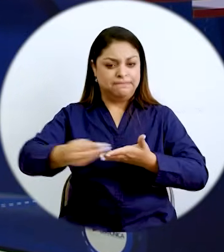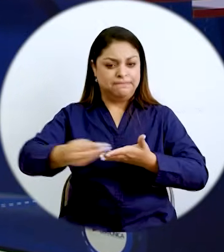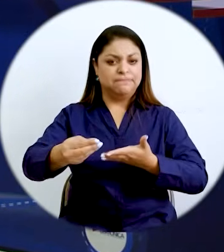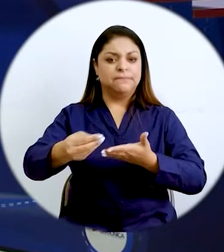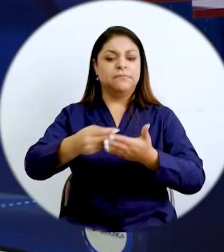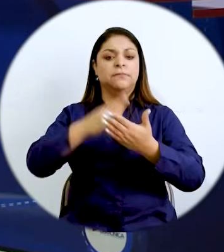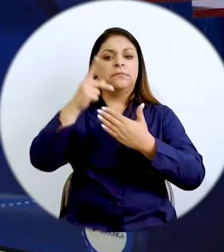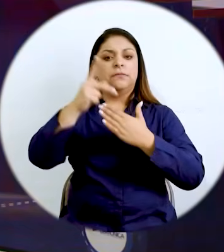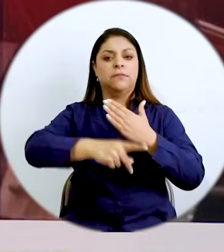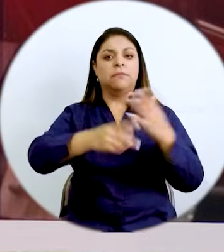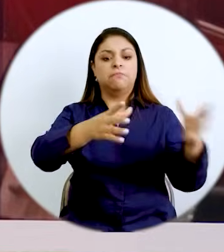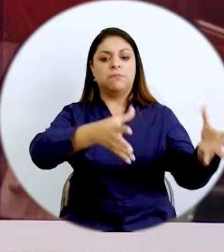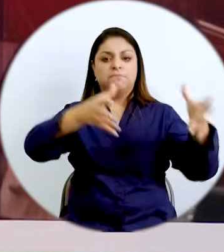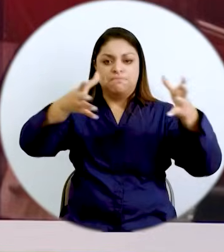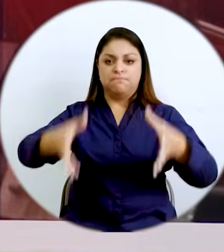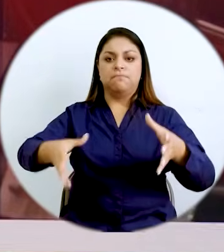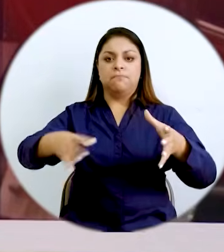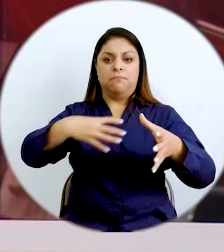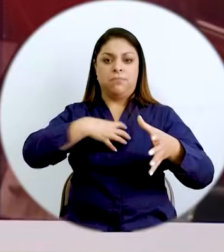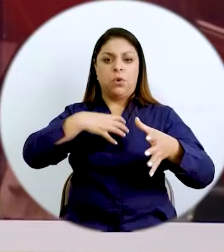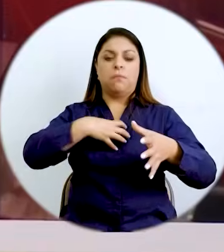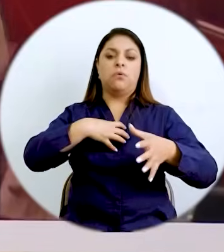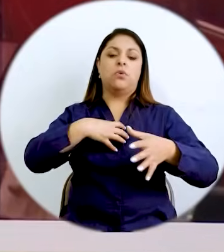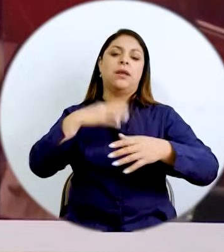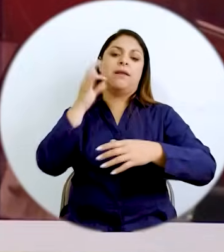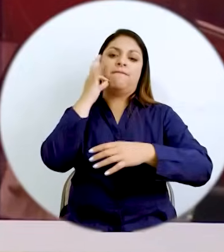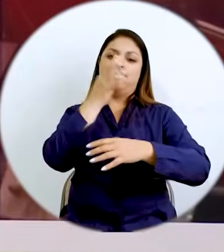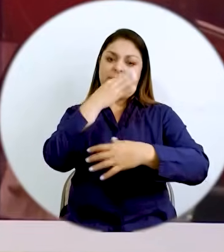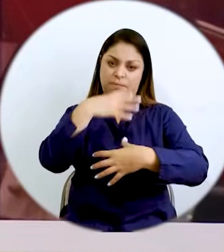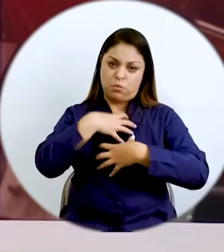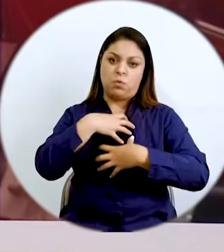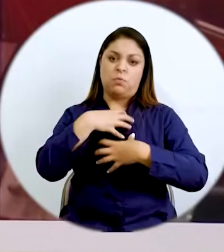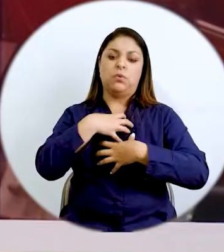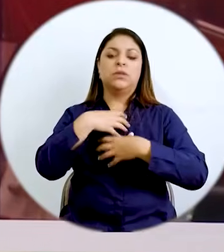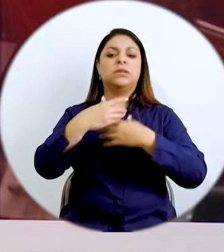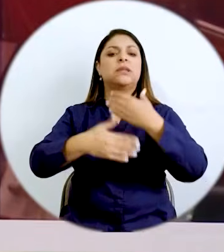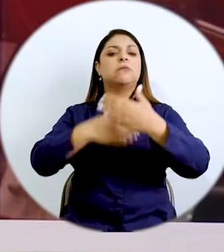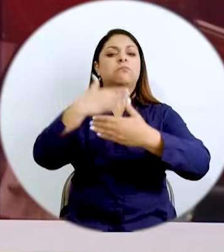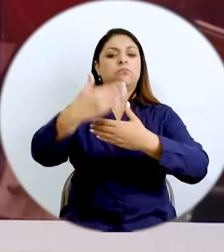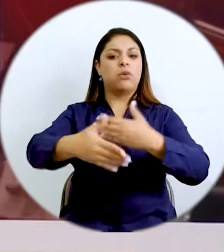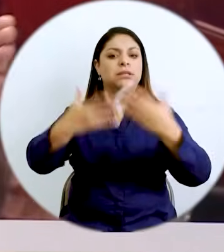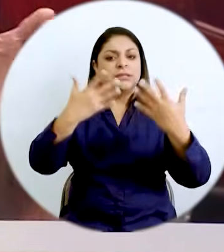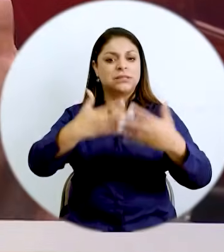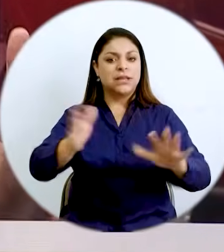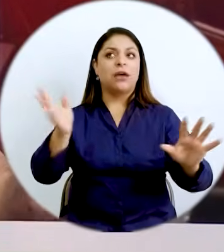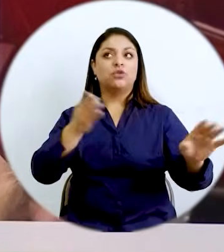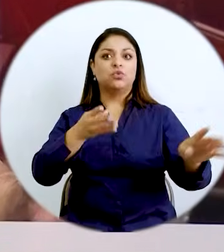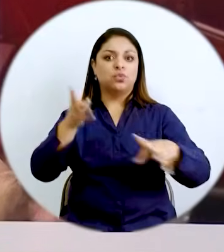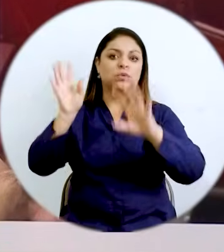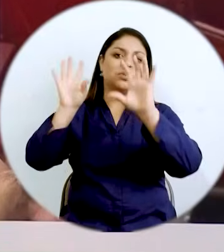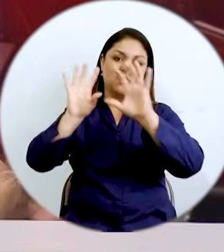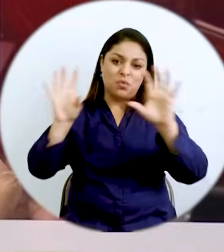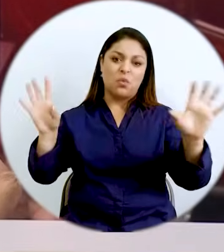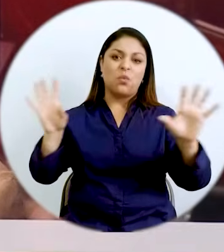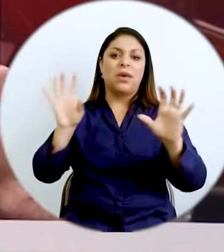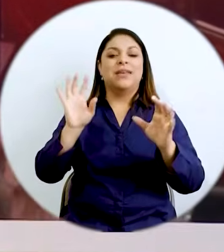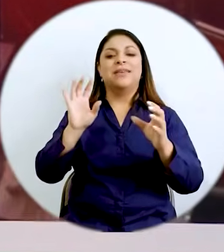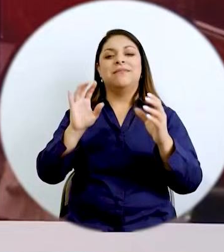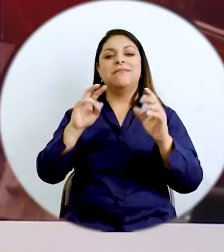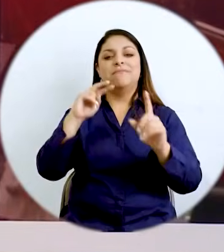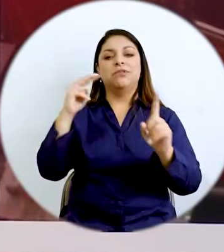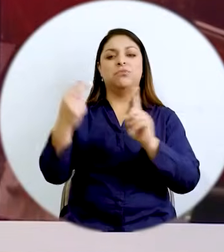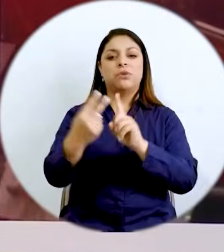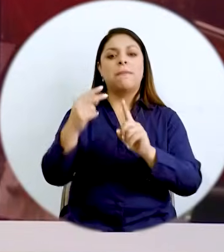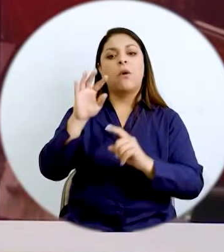importantísima para luego llegar a la etapa esta de la nube y tener el programa 4.0. Pero Pasar a tenerla en la finca fue un